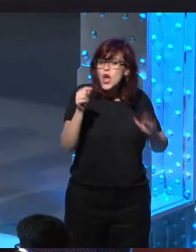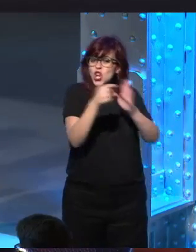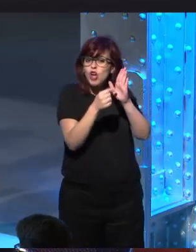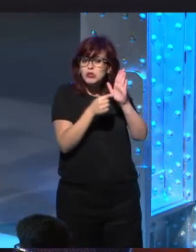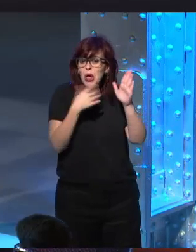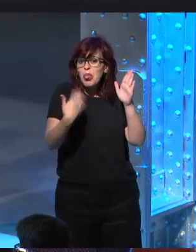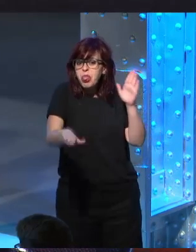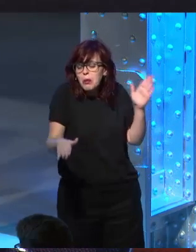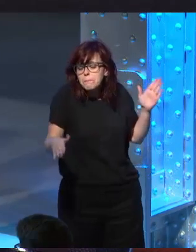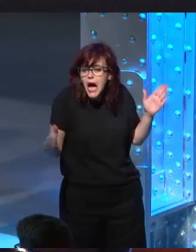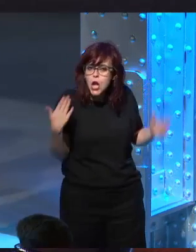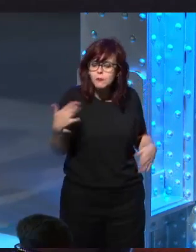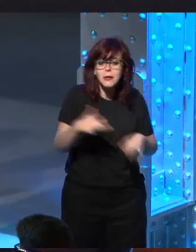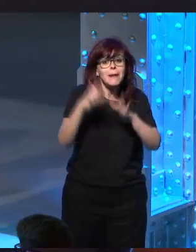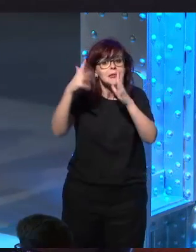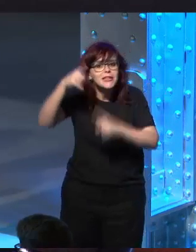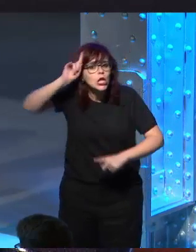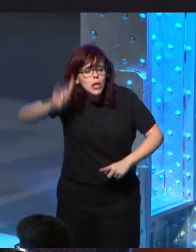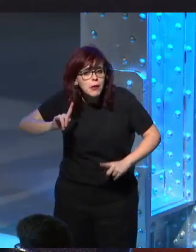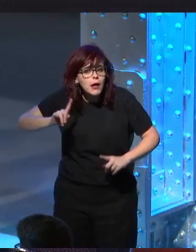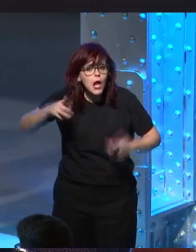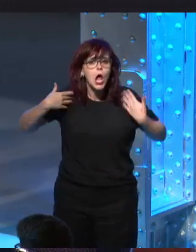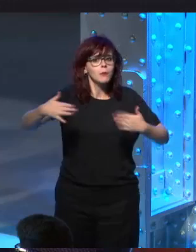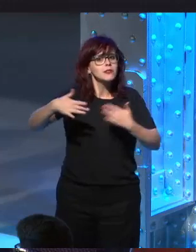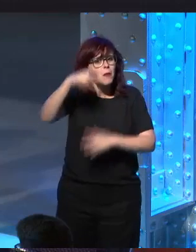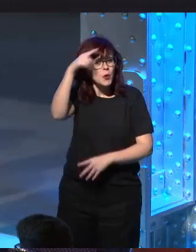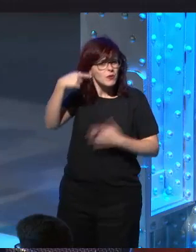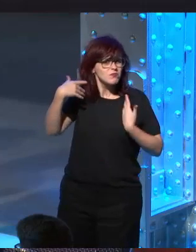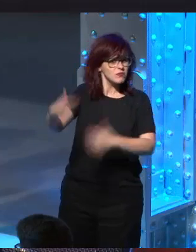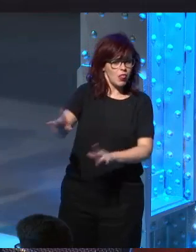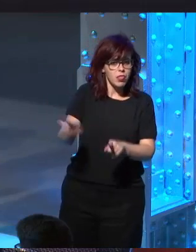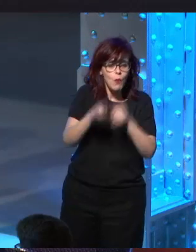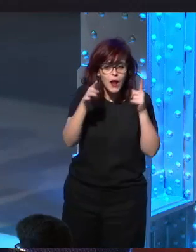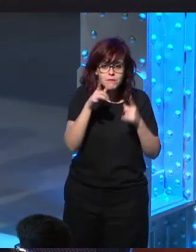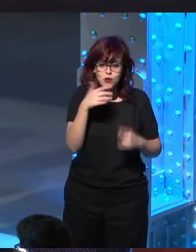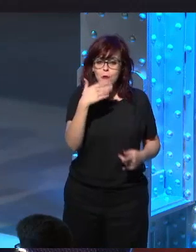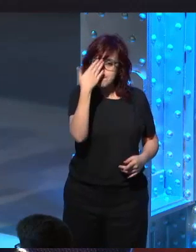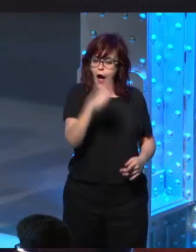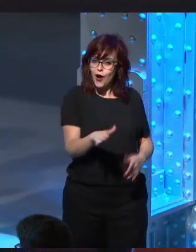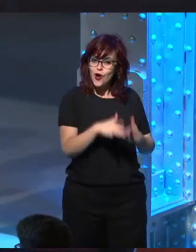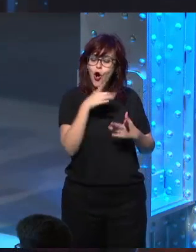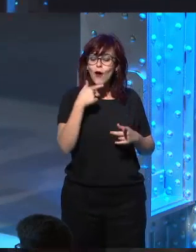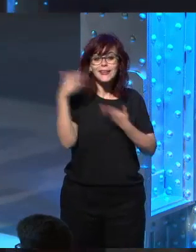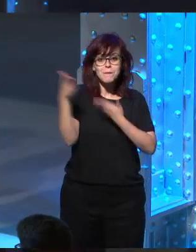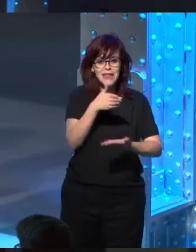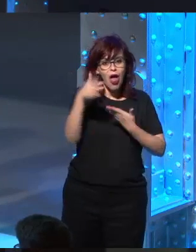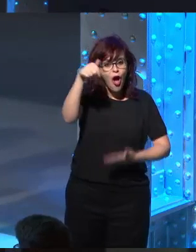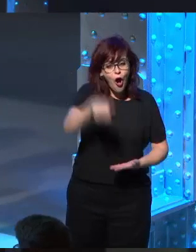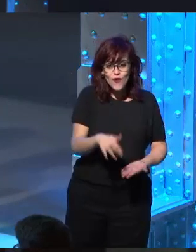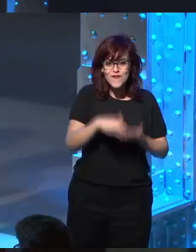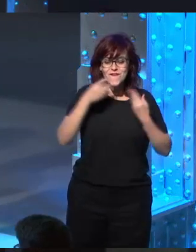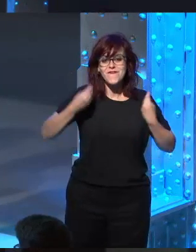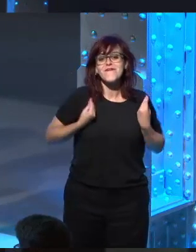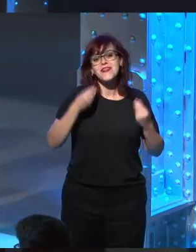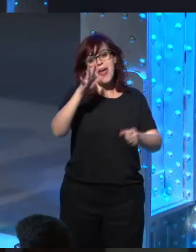oye, ¿qué no saben matemáticas? Que no sepan. Pues mira que son majos todos los invitados que hemos tenido hoy en este Vida en